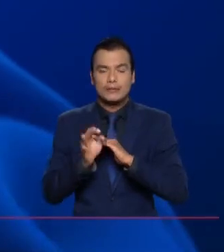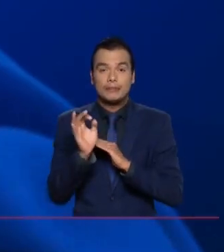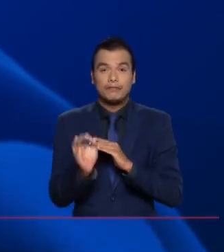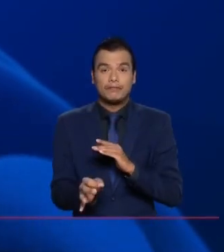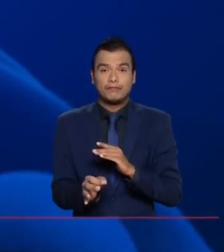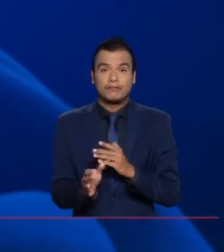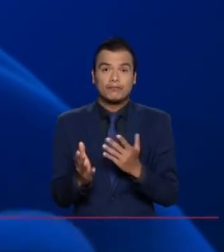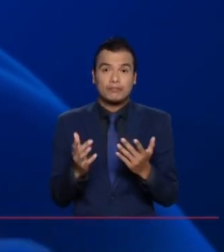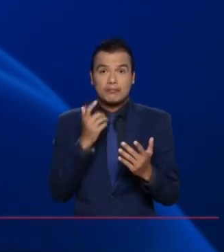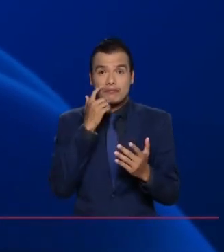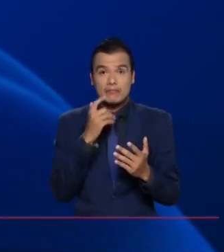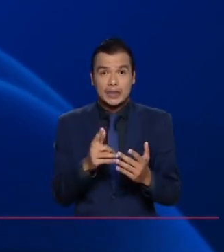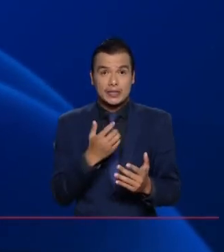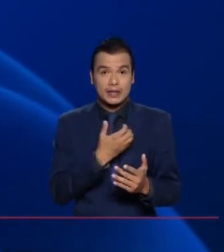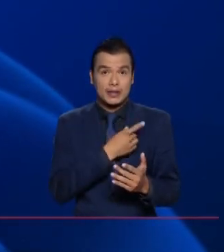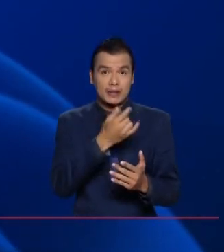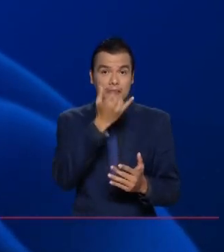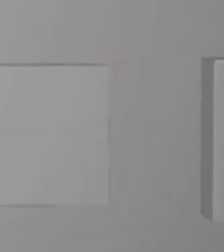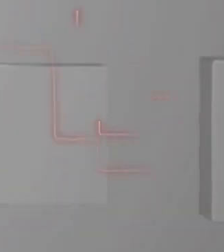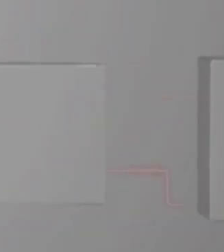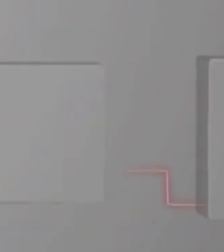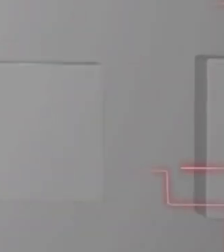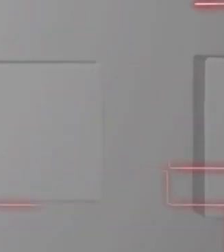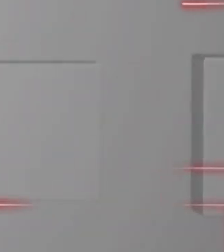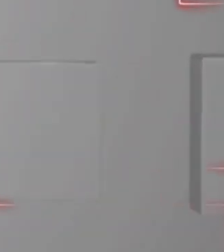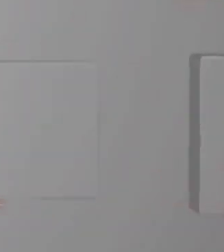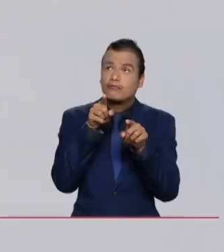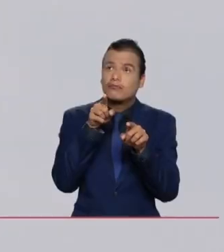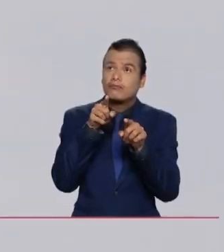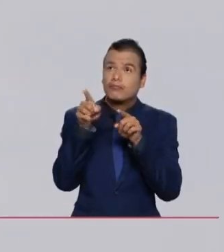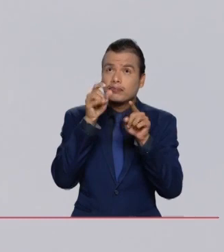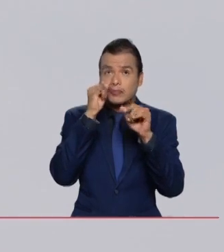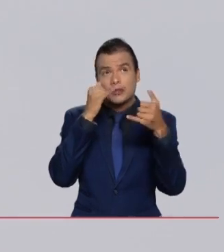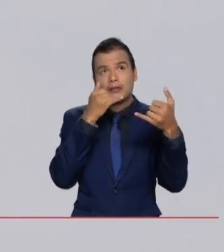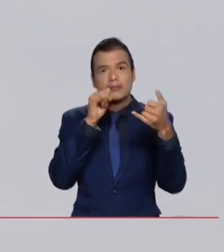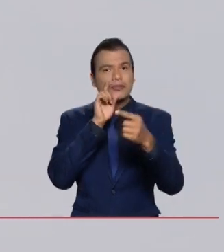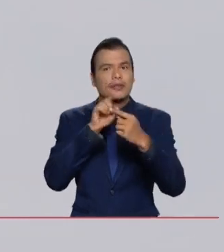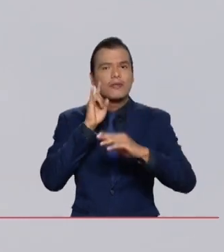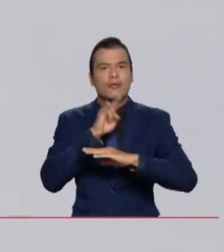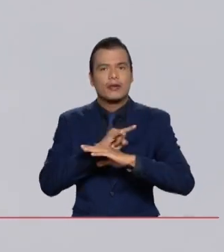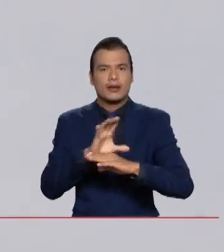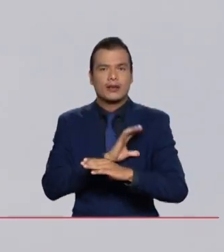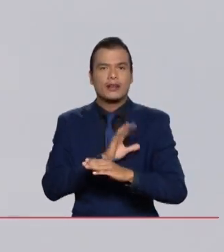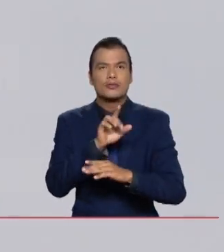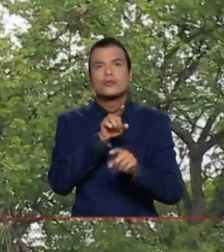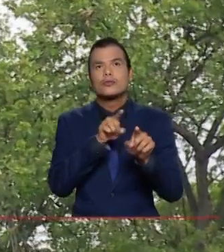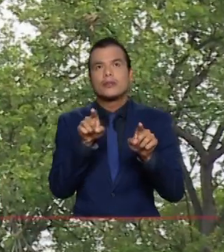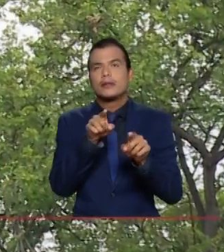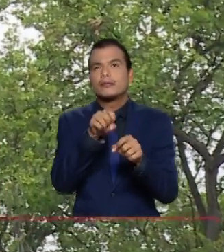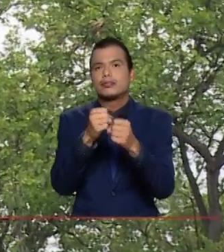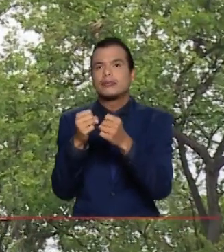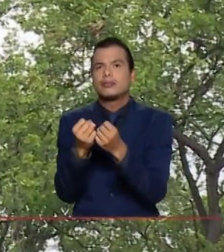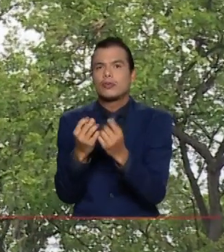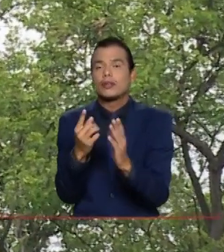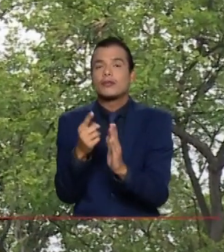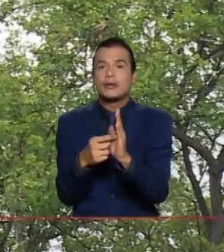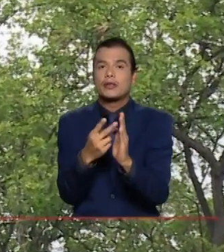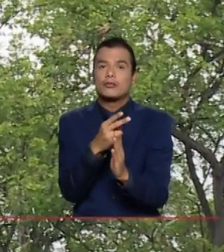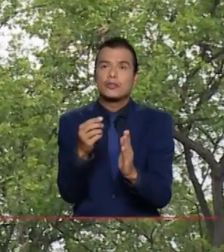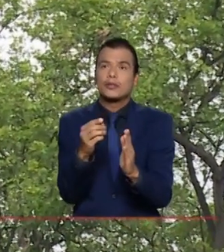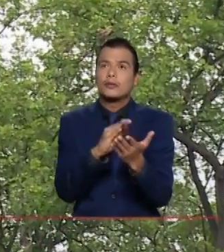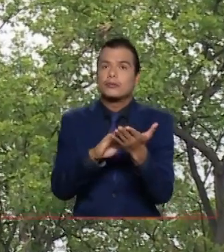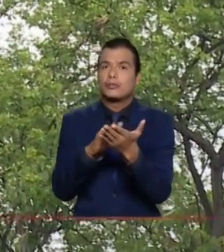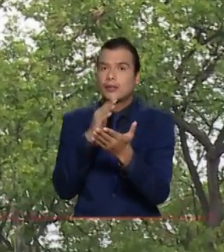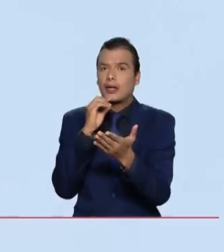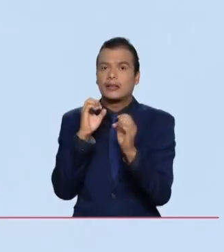por la presunta negligencia en el mantenimiento y reparación de 1.200 cámaras de seguridad de Cali, la Procuraduría General de la